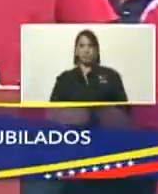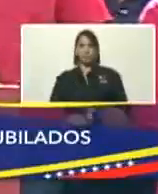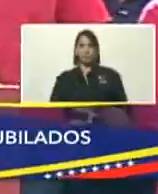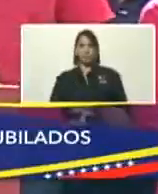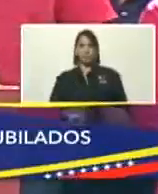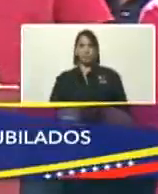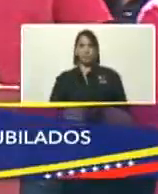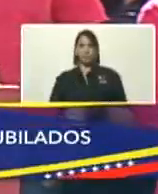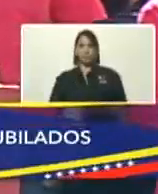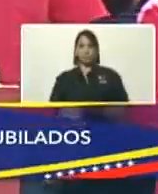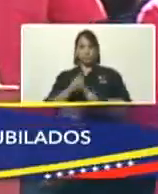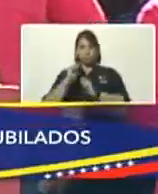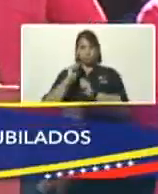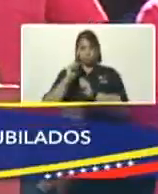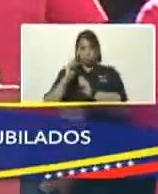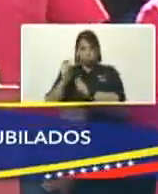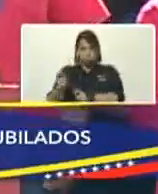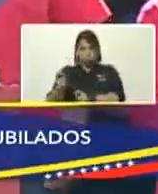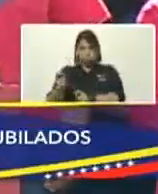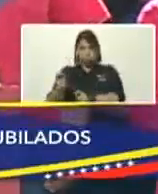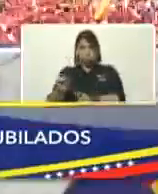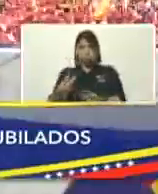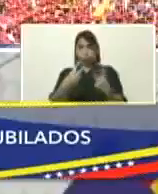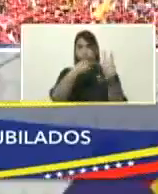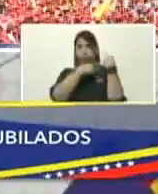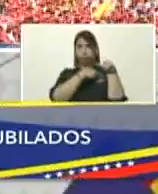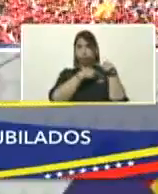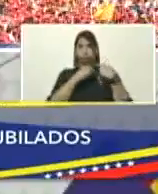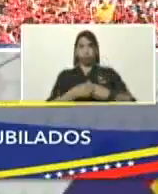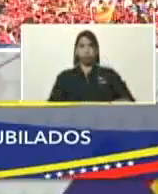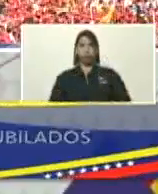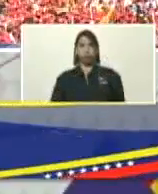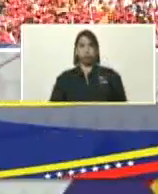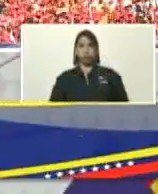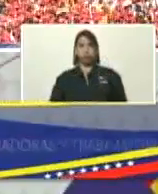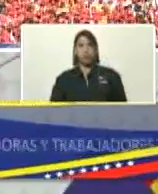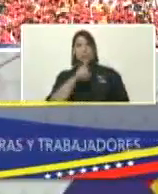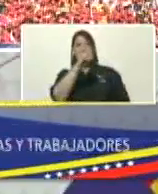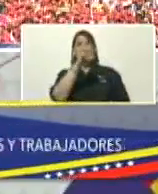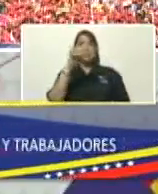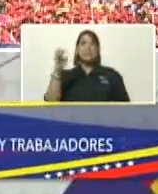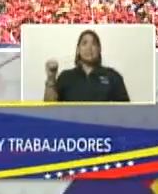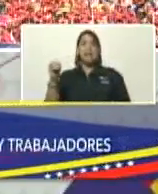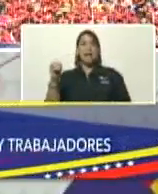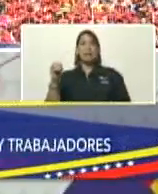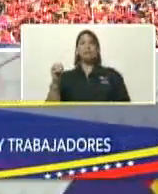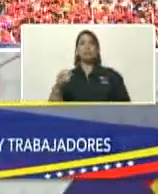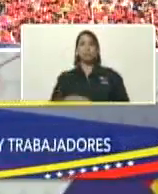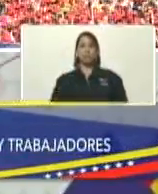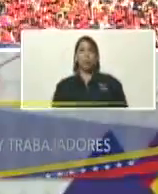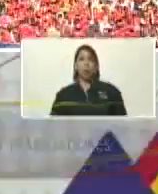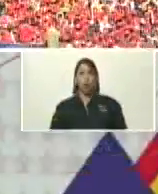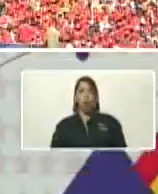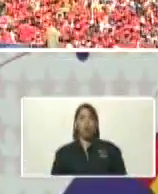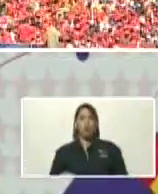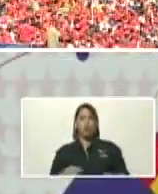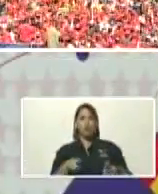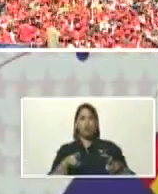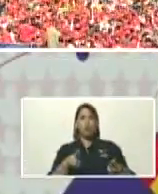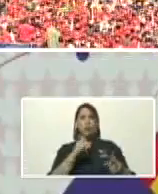Y pongo a disposición 100 destinos turísticos, Los Roques,